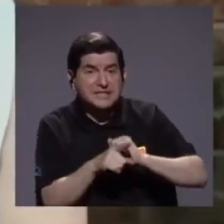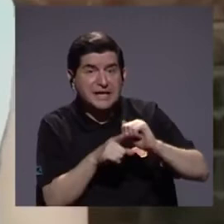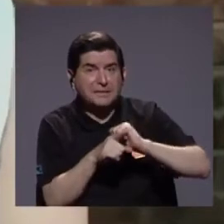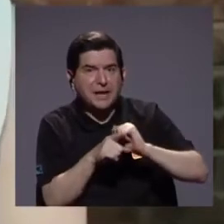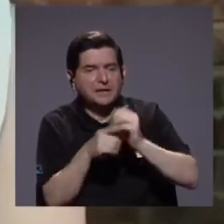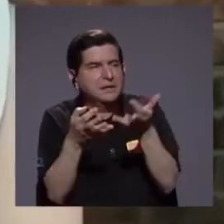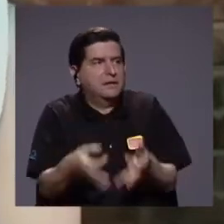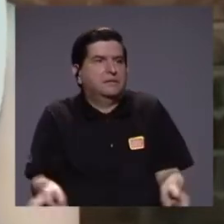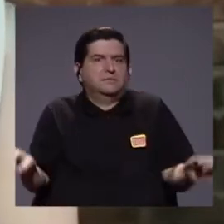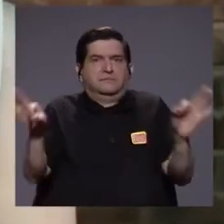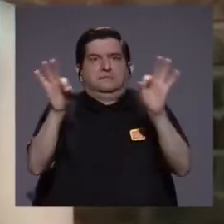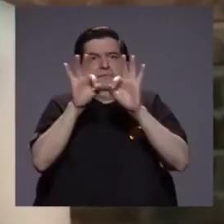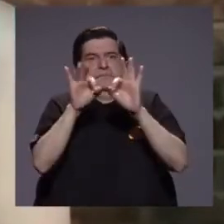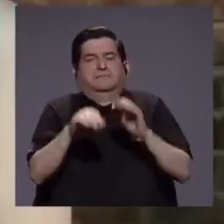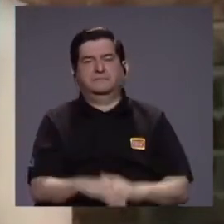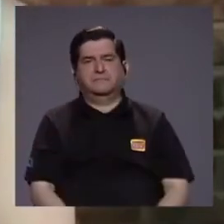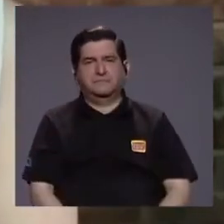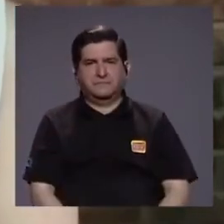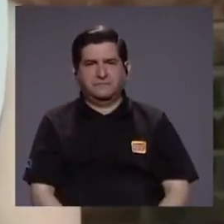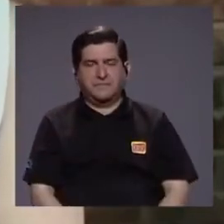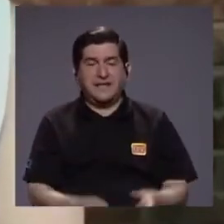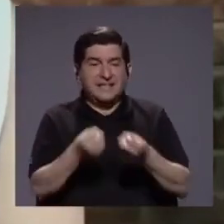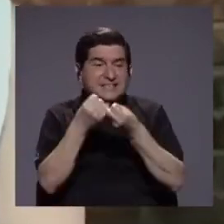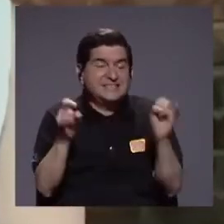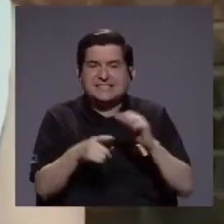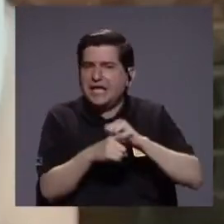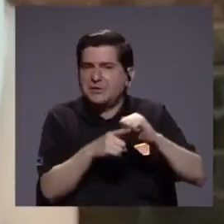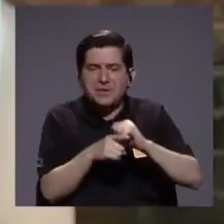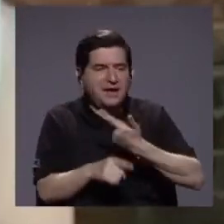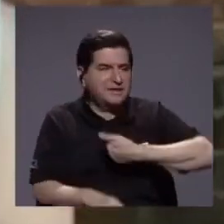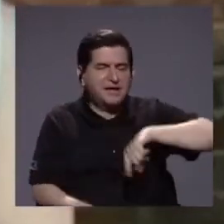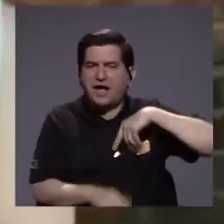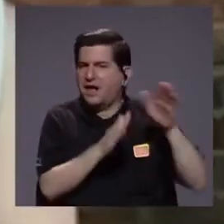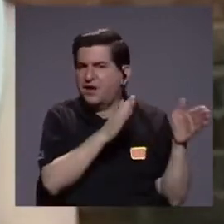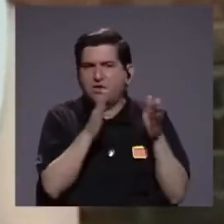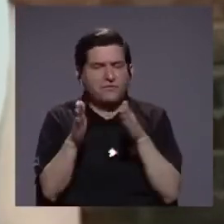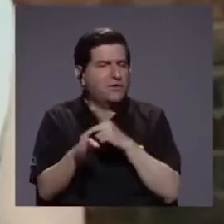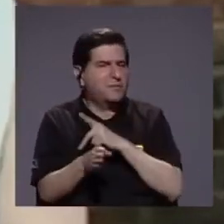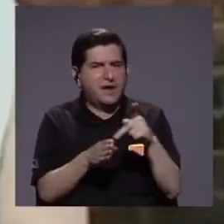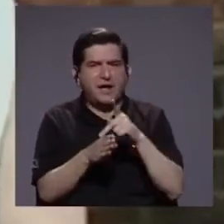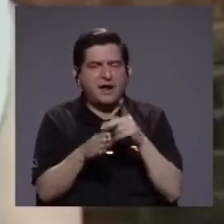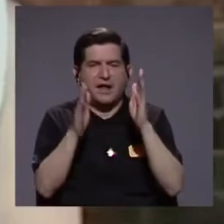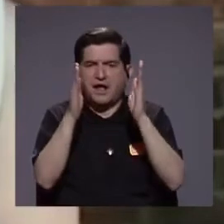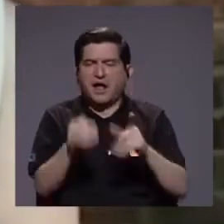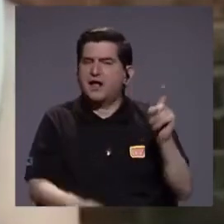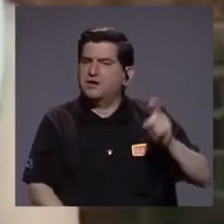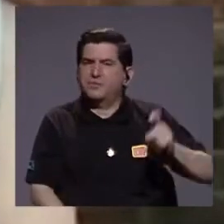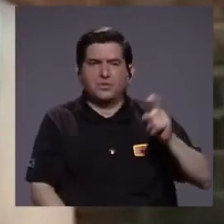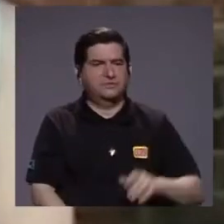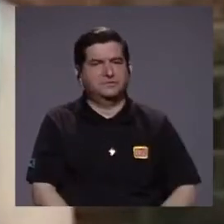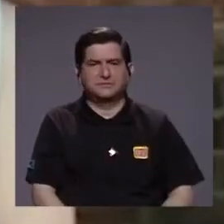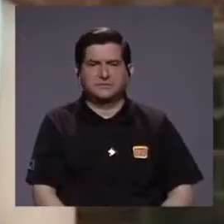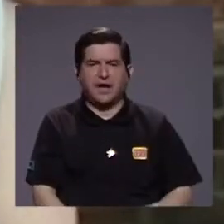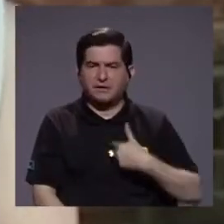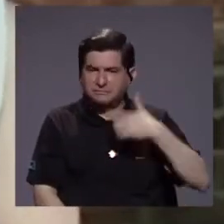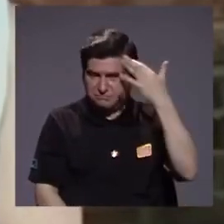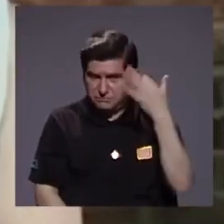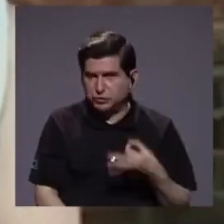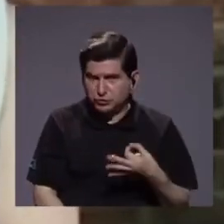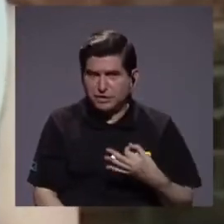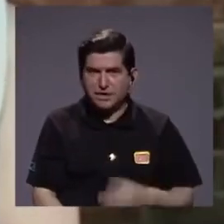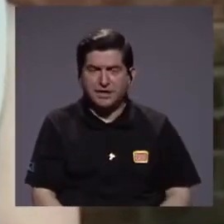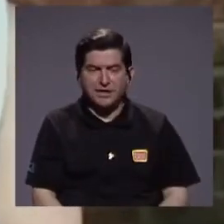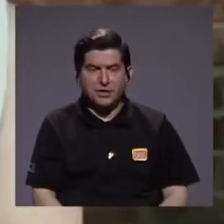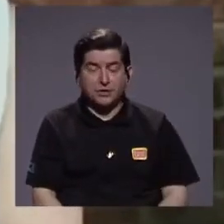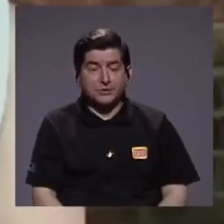es fundamental como para ustedes. Sin la práctica realmente no estamos formando el profesional que se ocupa. De esta manera yo creo que